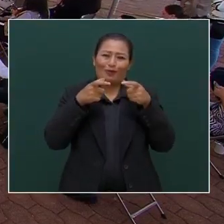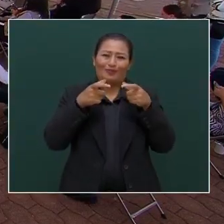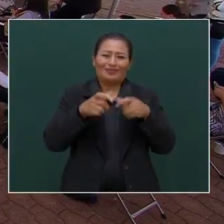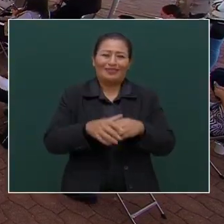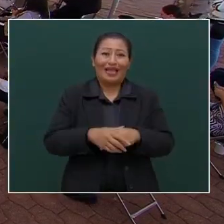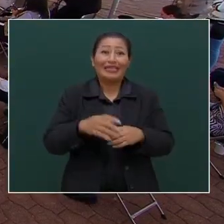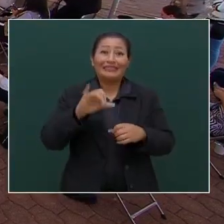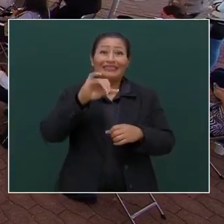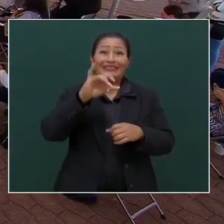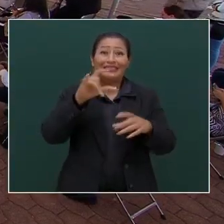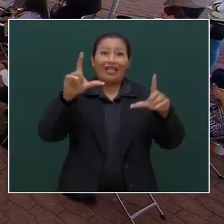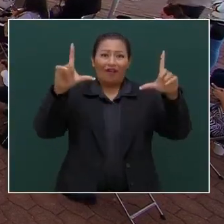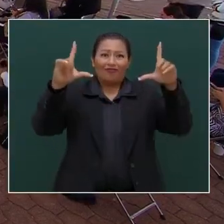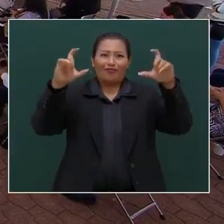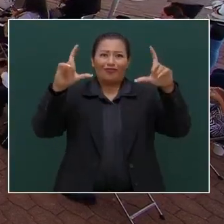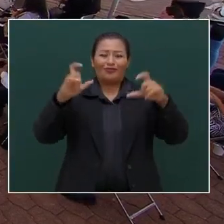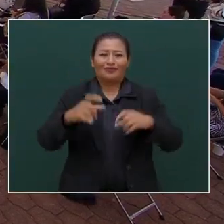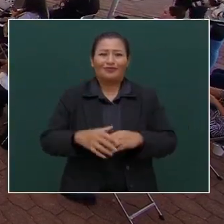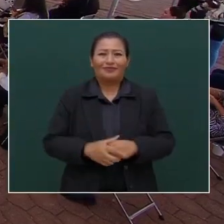Ahí la foto.